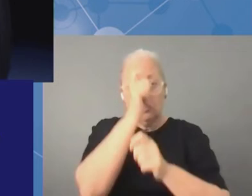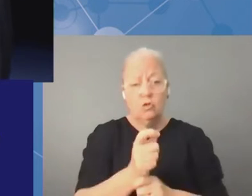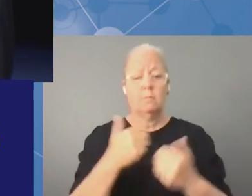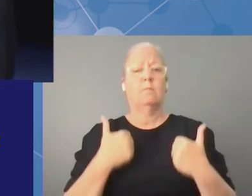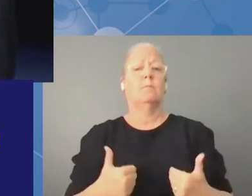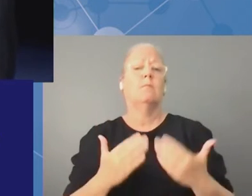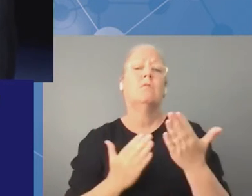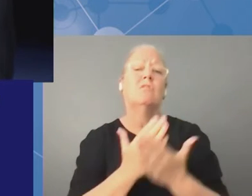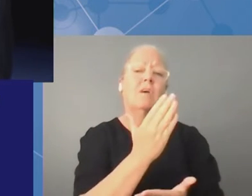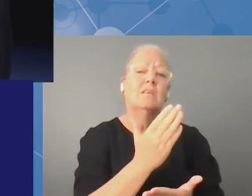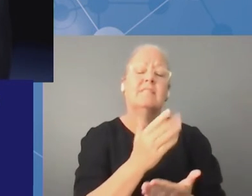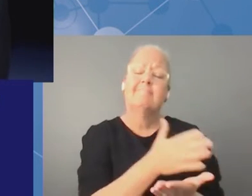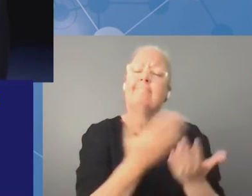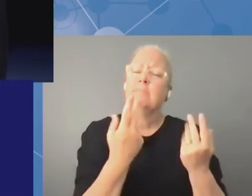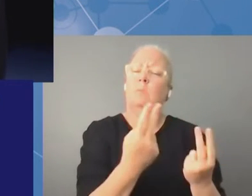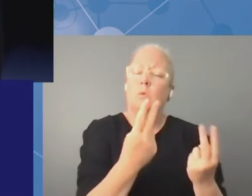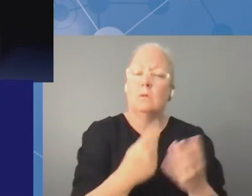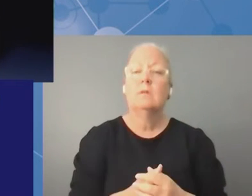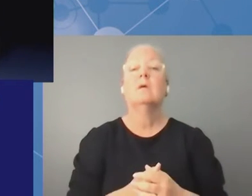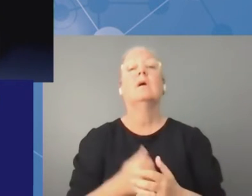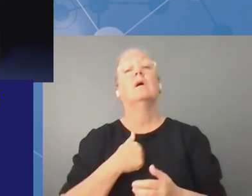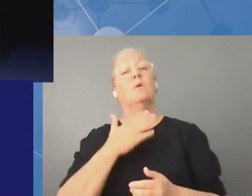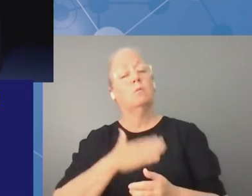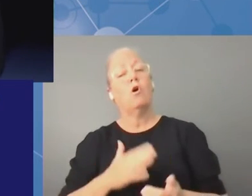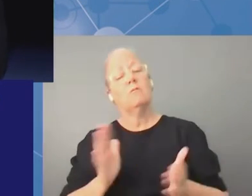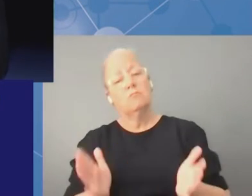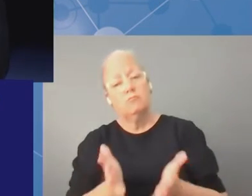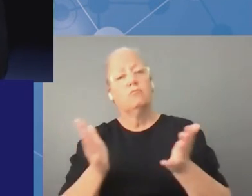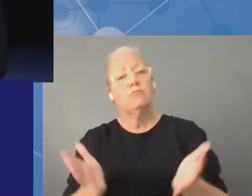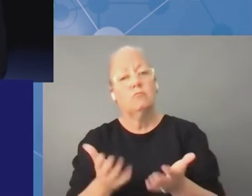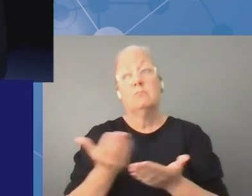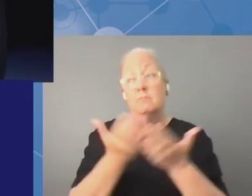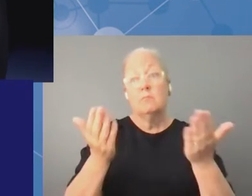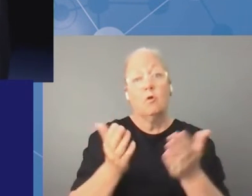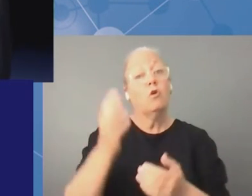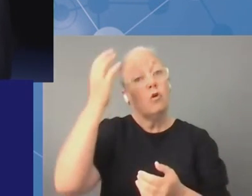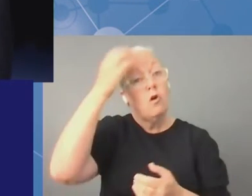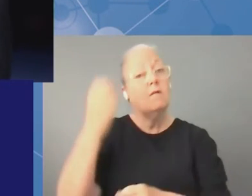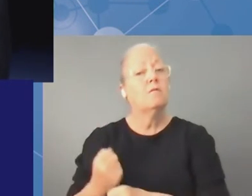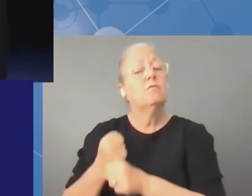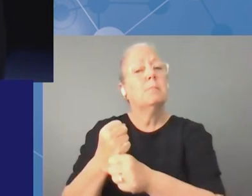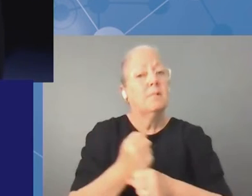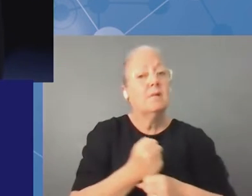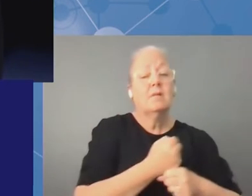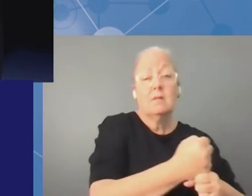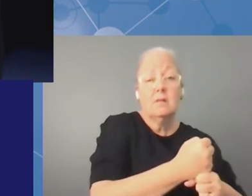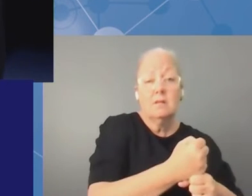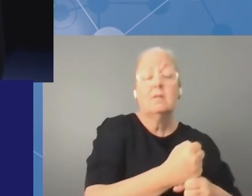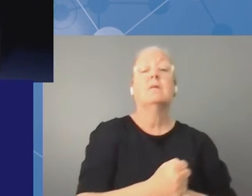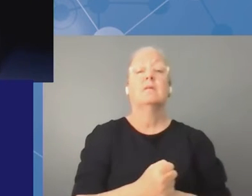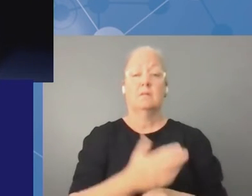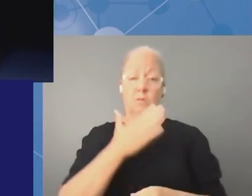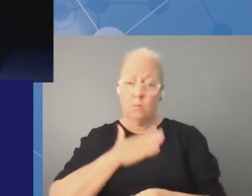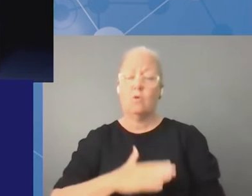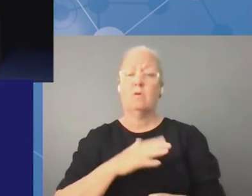autoridades políticas a que hagan todo lo que esté en sus manos para que se respete la libertad y